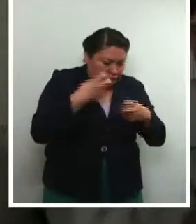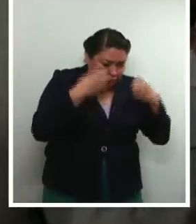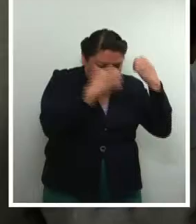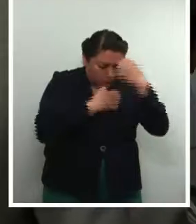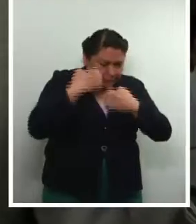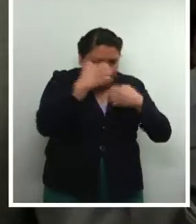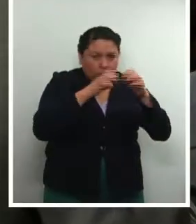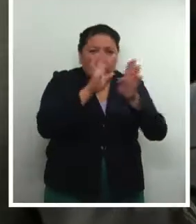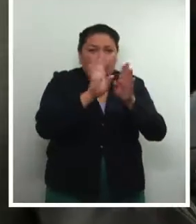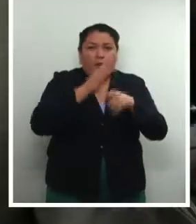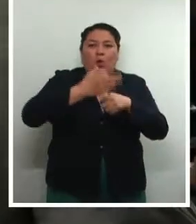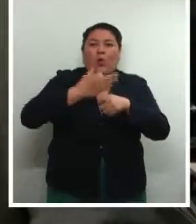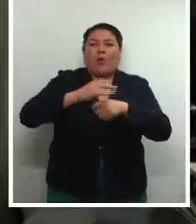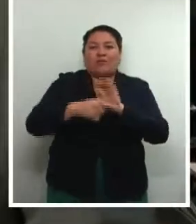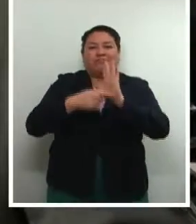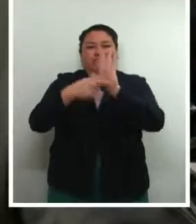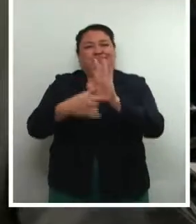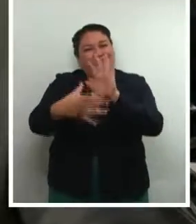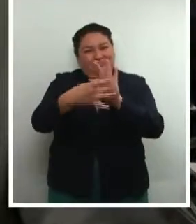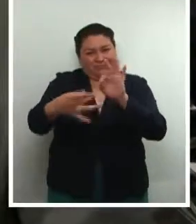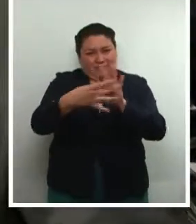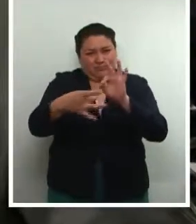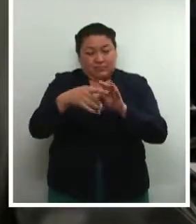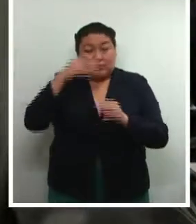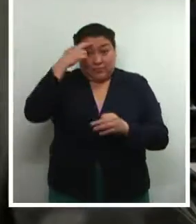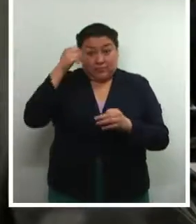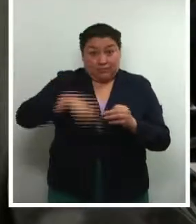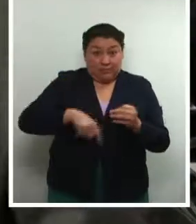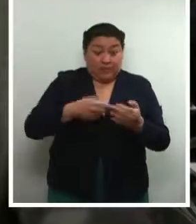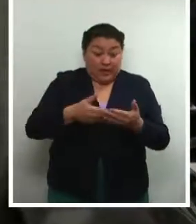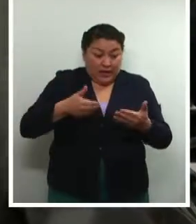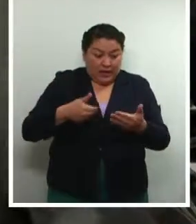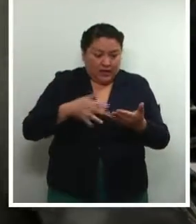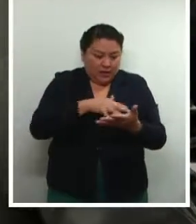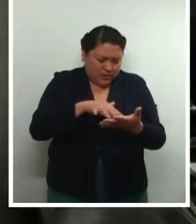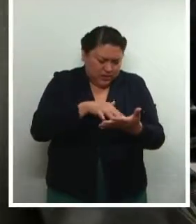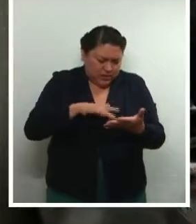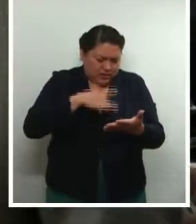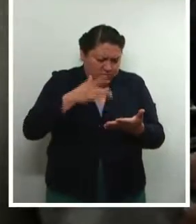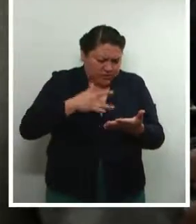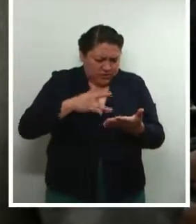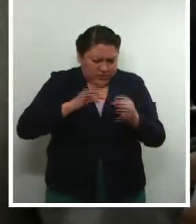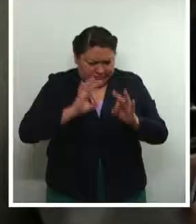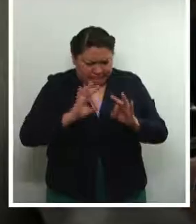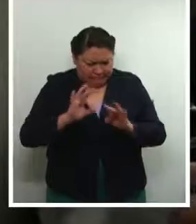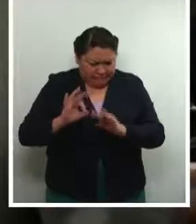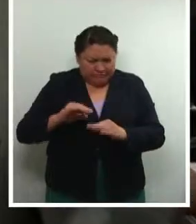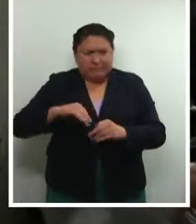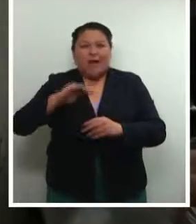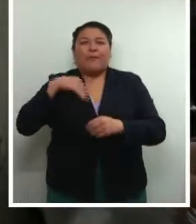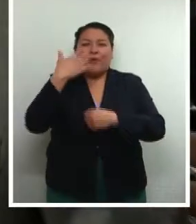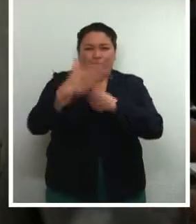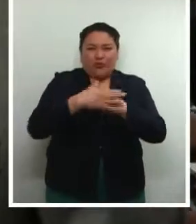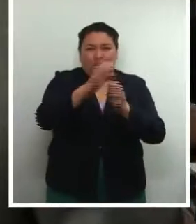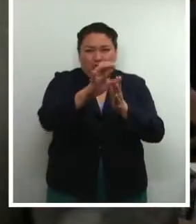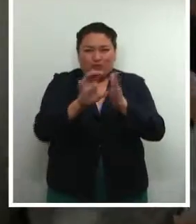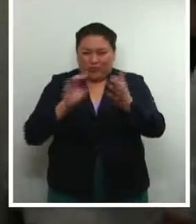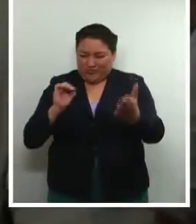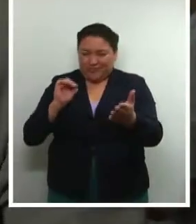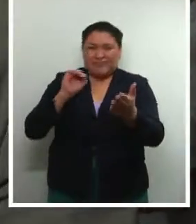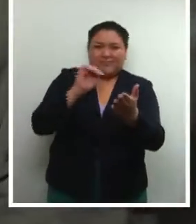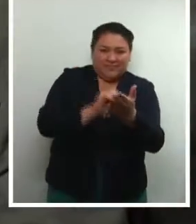análisis pormenorizado de cada uno de los textos que integran el proyecto de Constitución de la